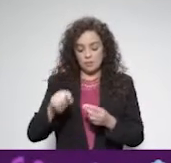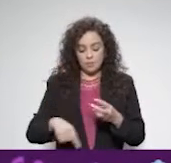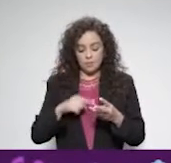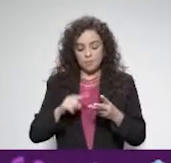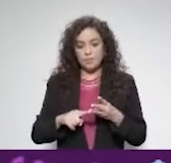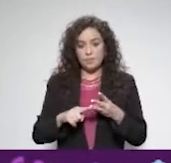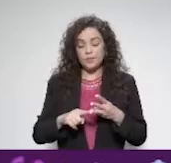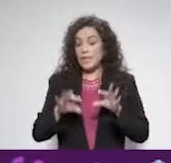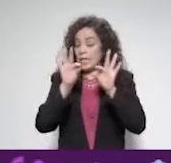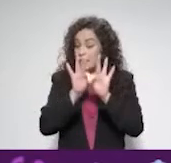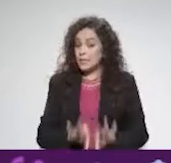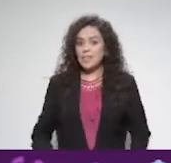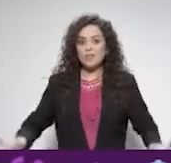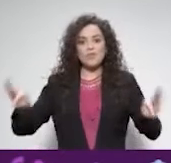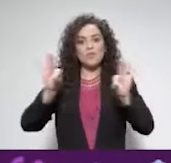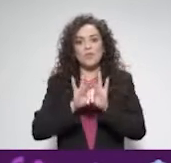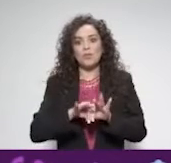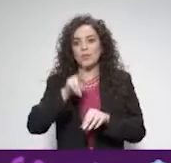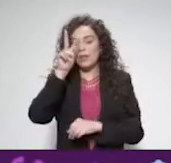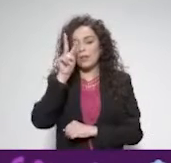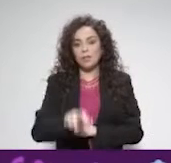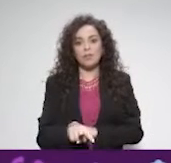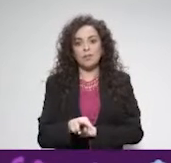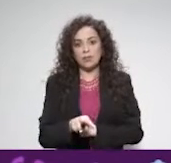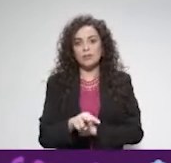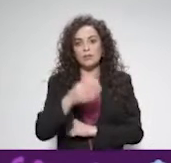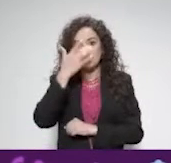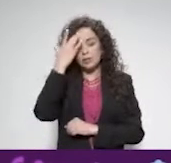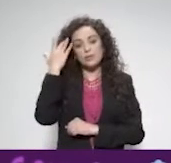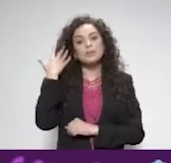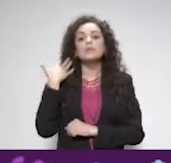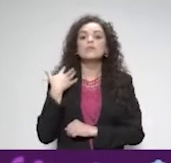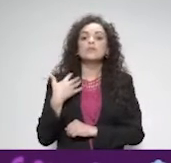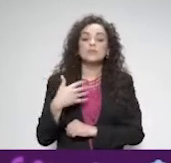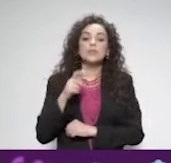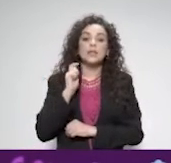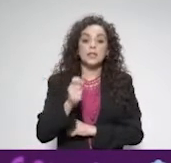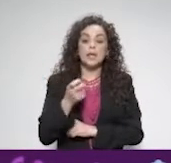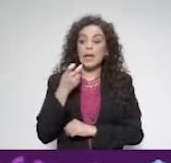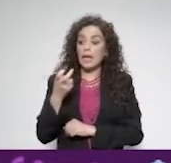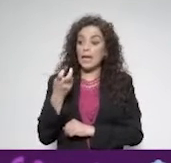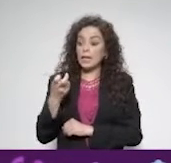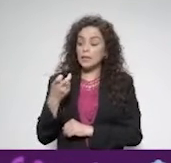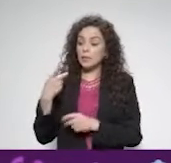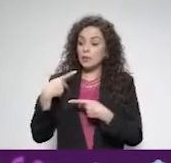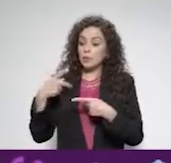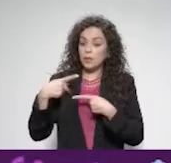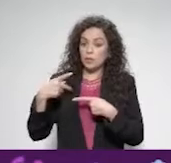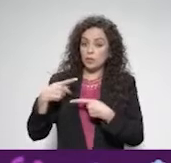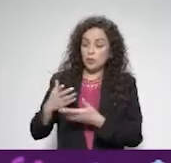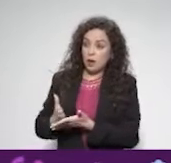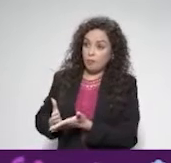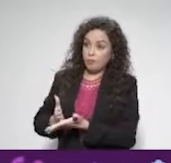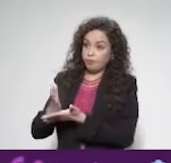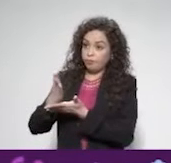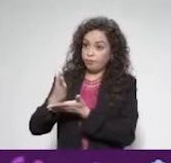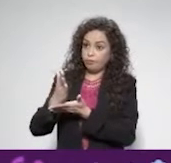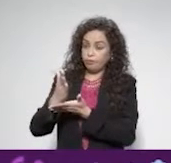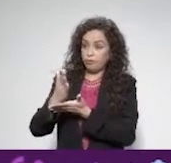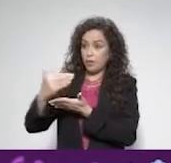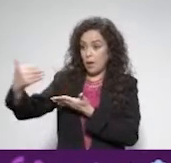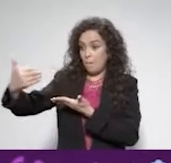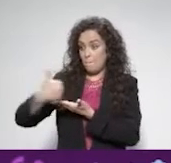porque es importante también señalar que en este tránsito que hay de migrantes en